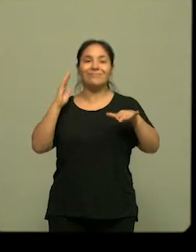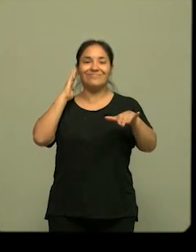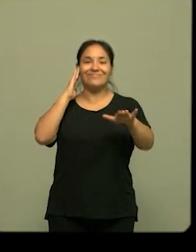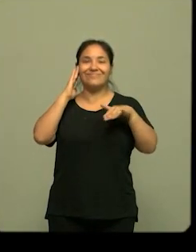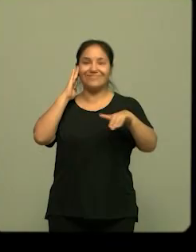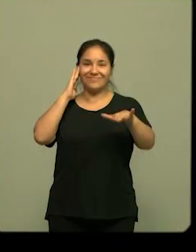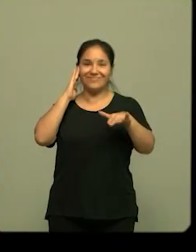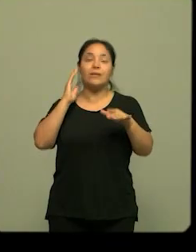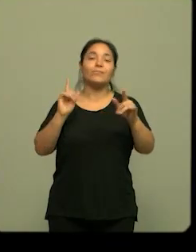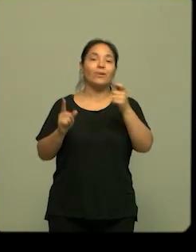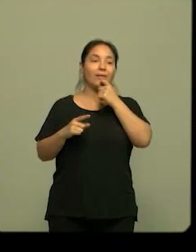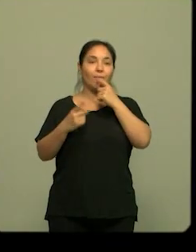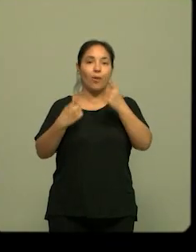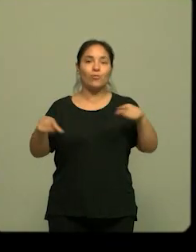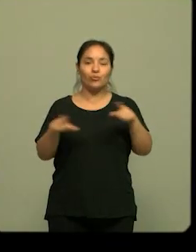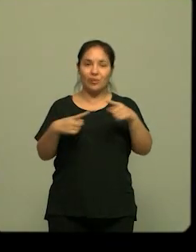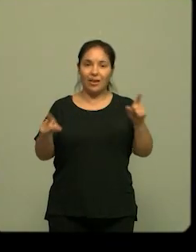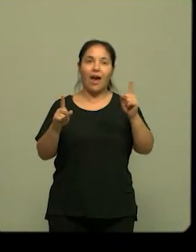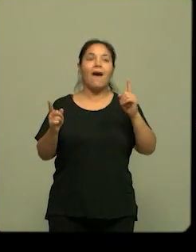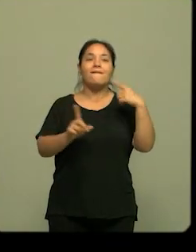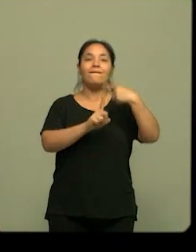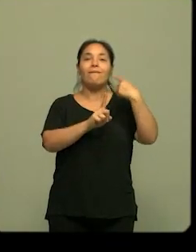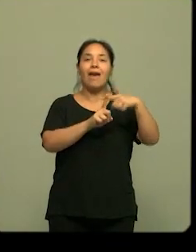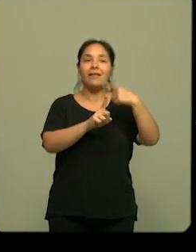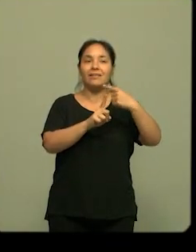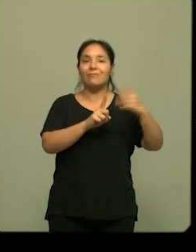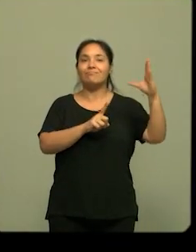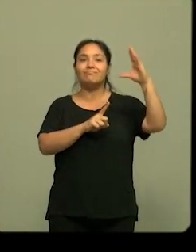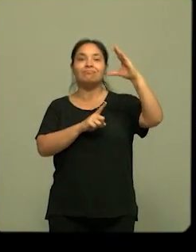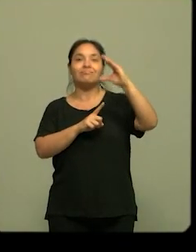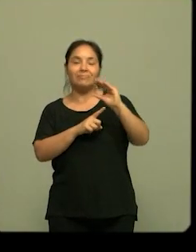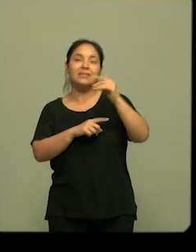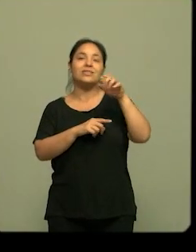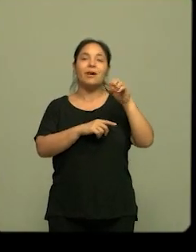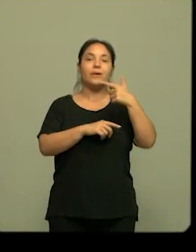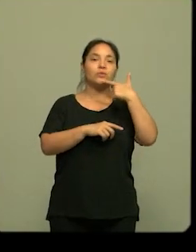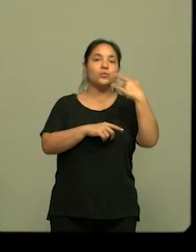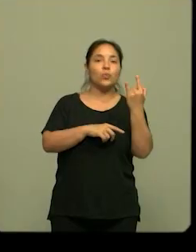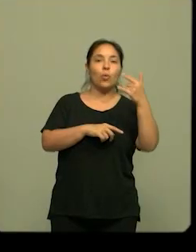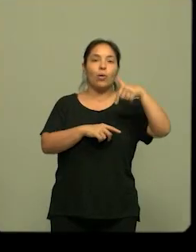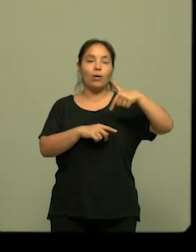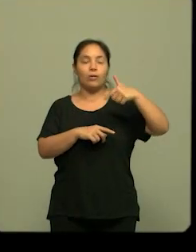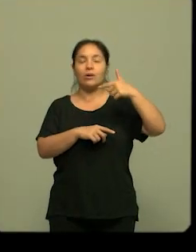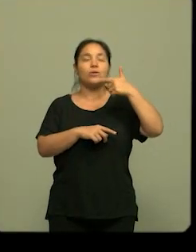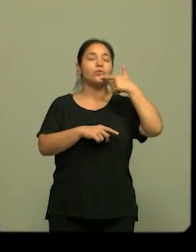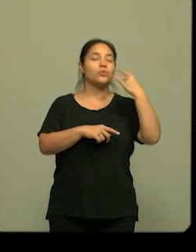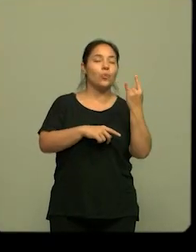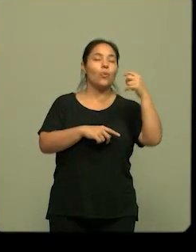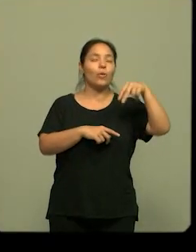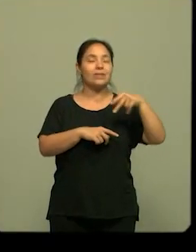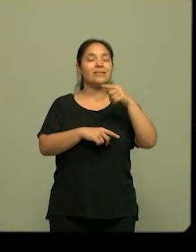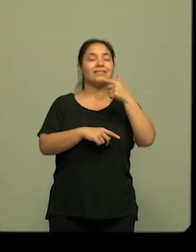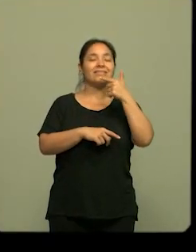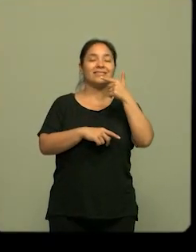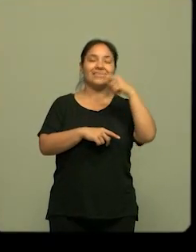a dar una respuesta y nosotros estamos recibiendo mucho turismo interno de eso. Y en ese caso, ¿cómo es el tema de la sustentabilidad? Porque también es una pregunta que uno se